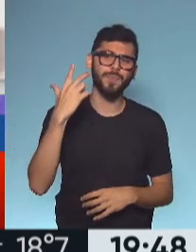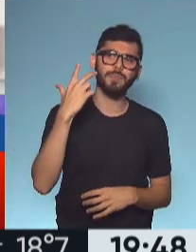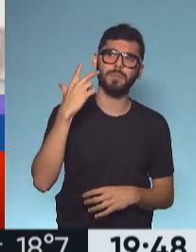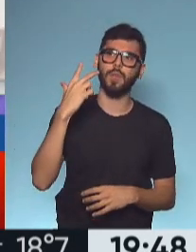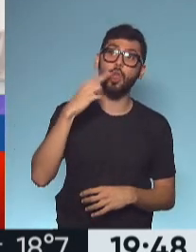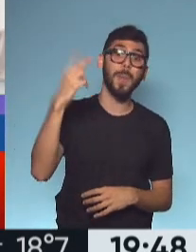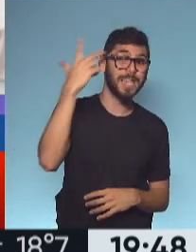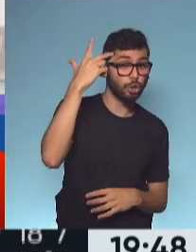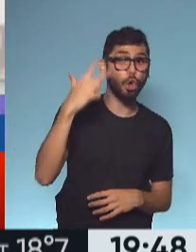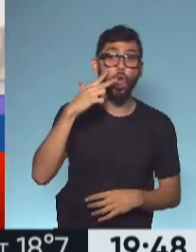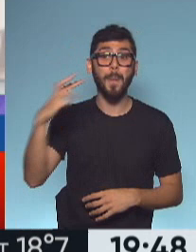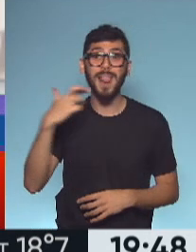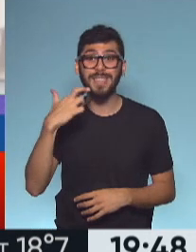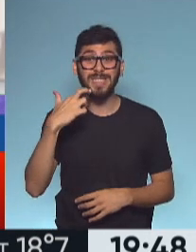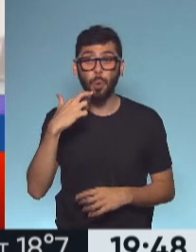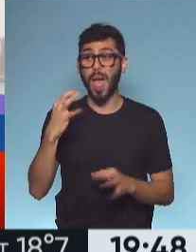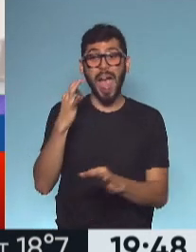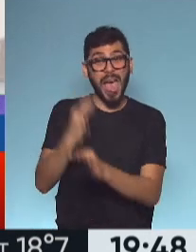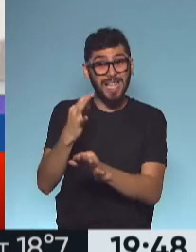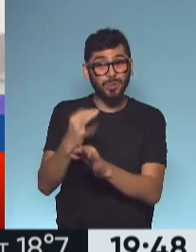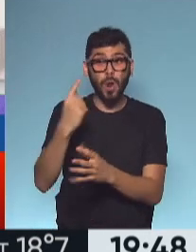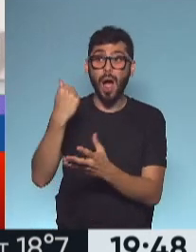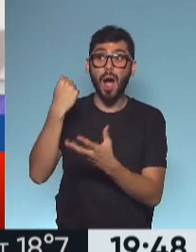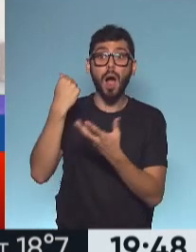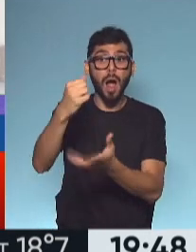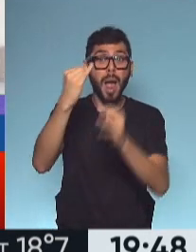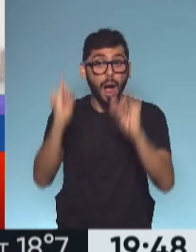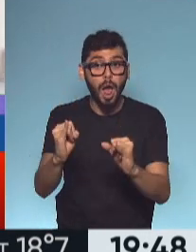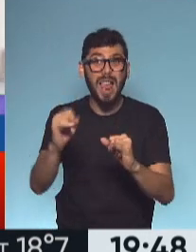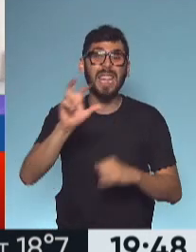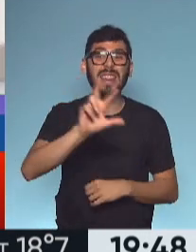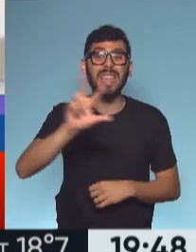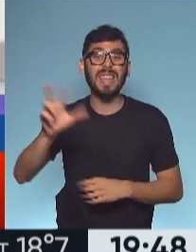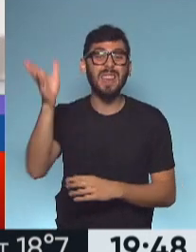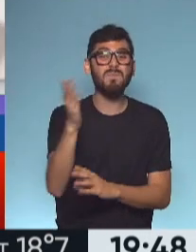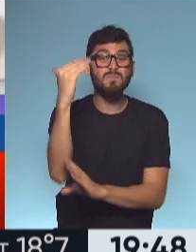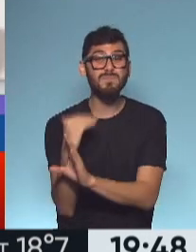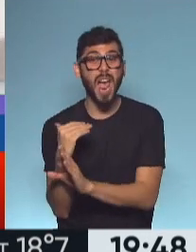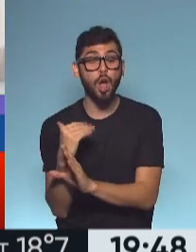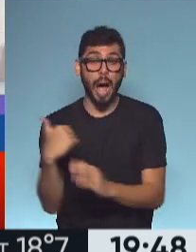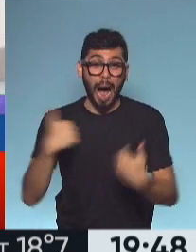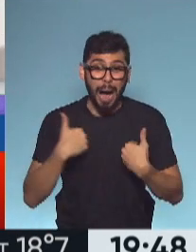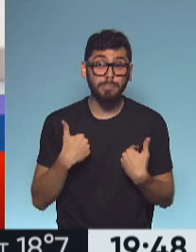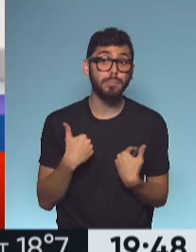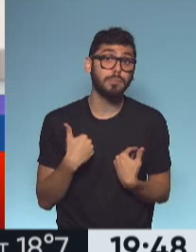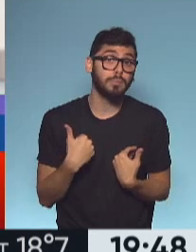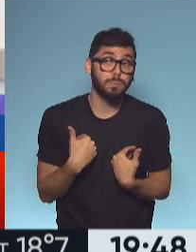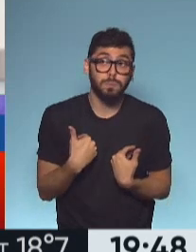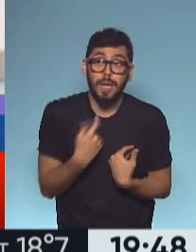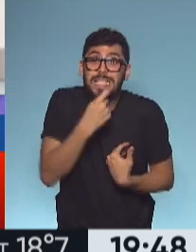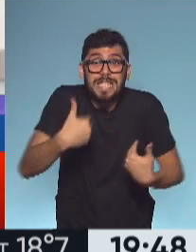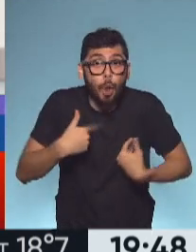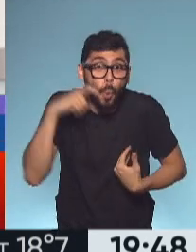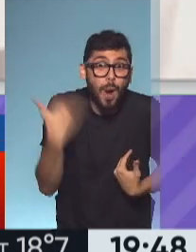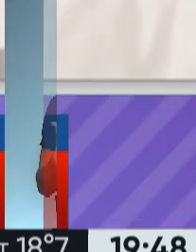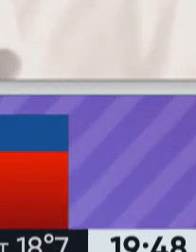19, el presupuesto, la inversión educativa en cabeza del Estado Nacional cayó 33%. A mí me daría vergüenza ser ministro de Educación cuando el